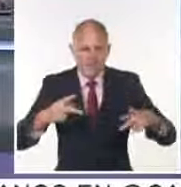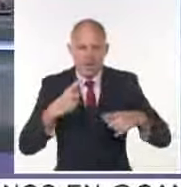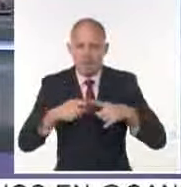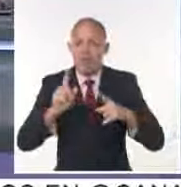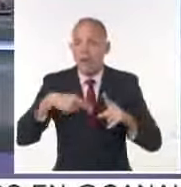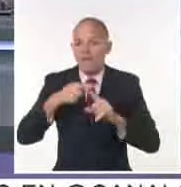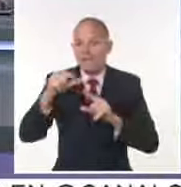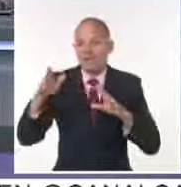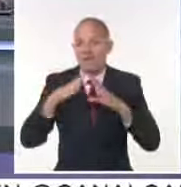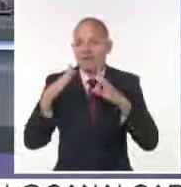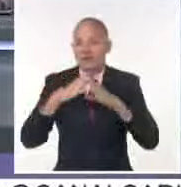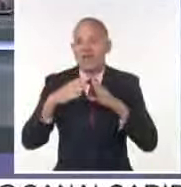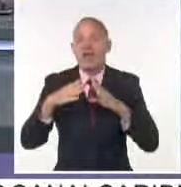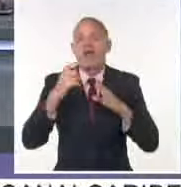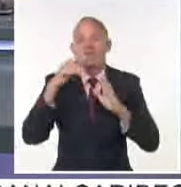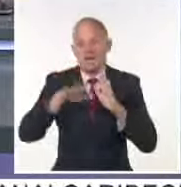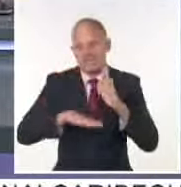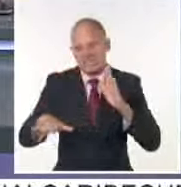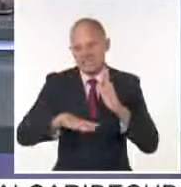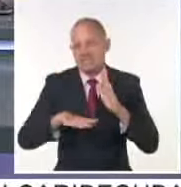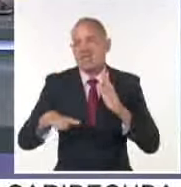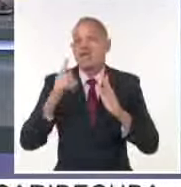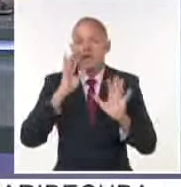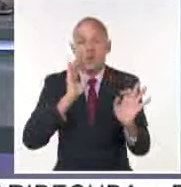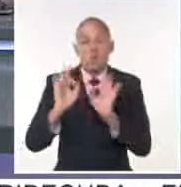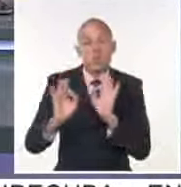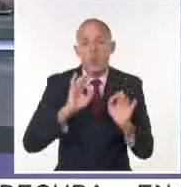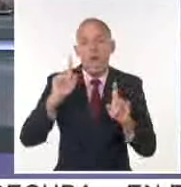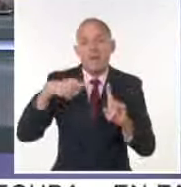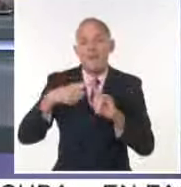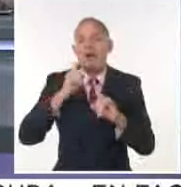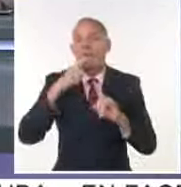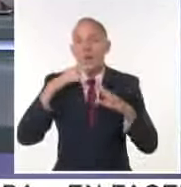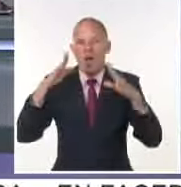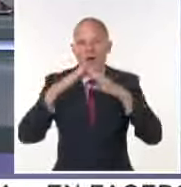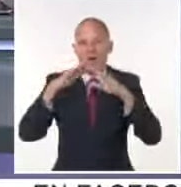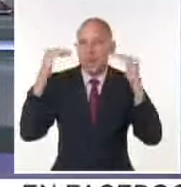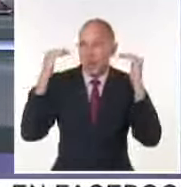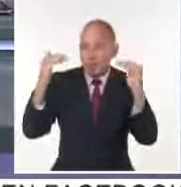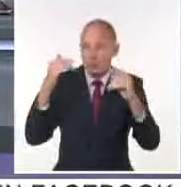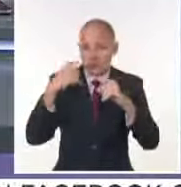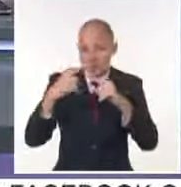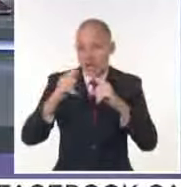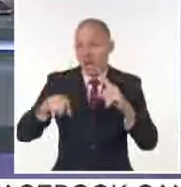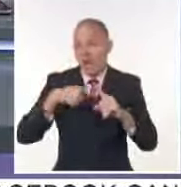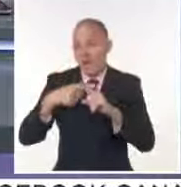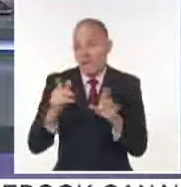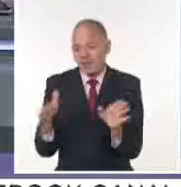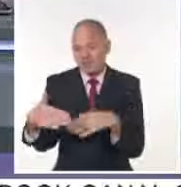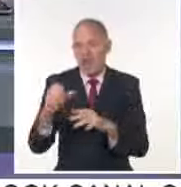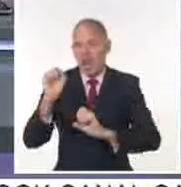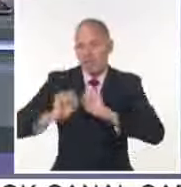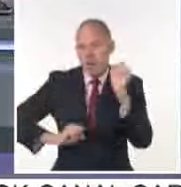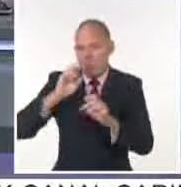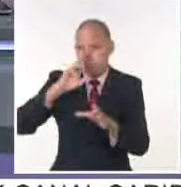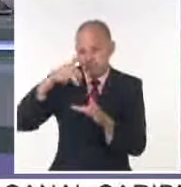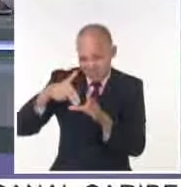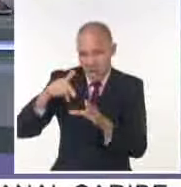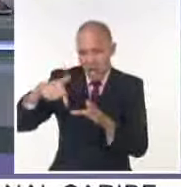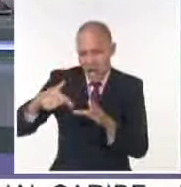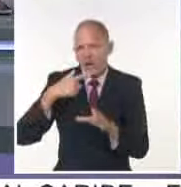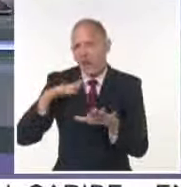zonas bajas techos y viviendas así como en alistar los grupos electrógenos estas y otras medidas las cheque el jefe del Estado